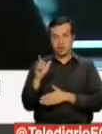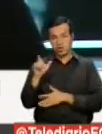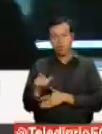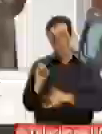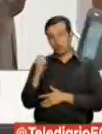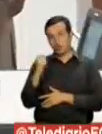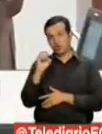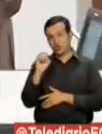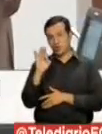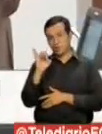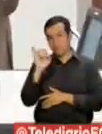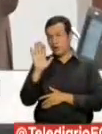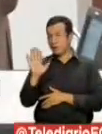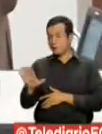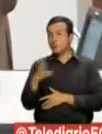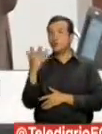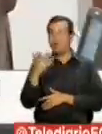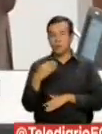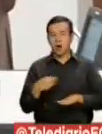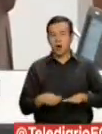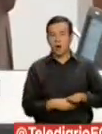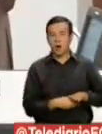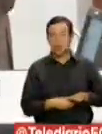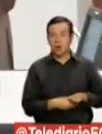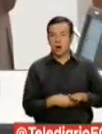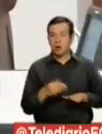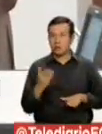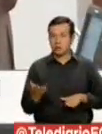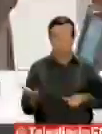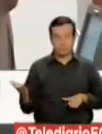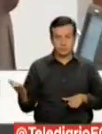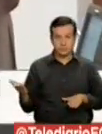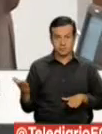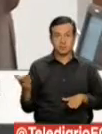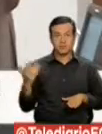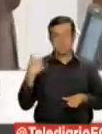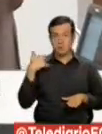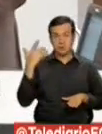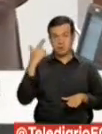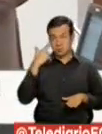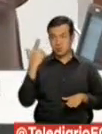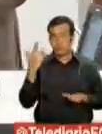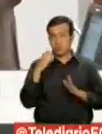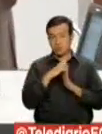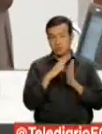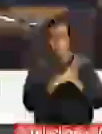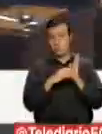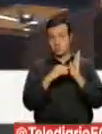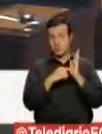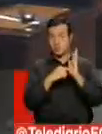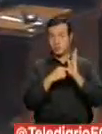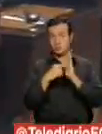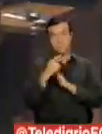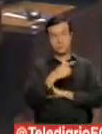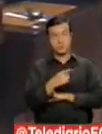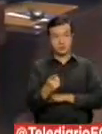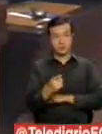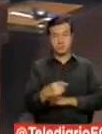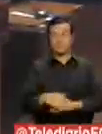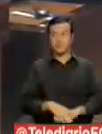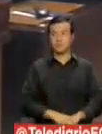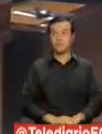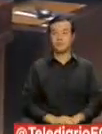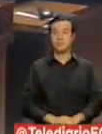Sofía Espín por el delito de oferta para tráfico de influencias y por no contar en su estatuto se lo niegue. Olga